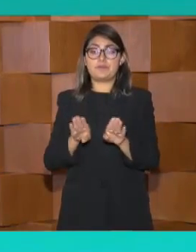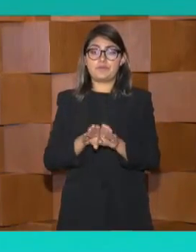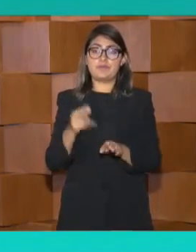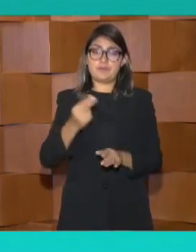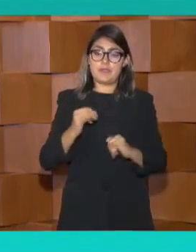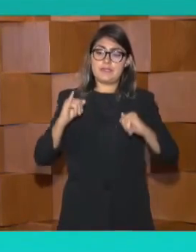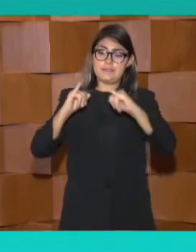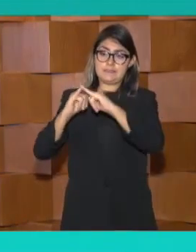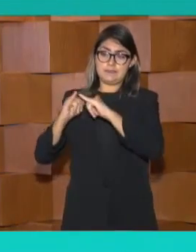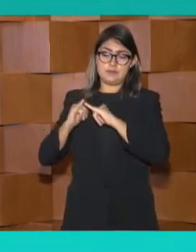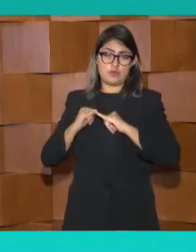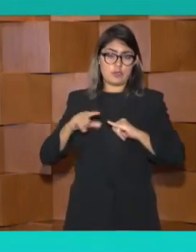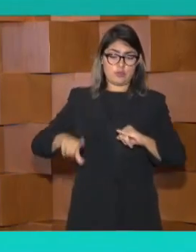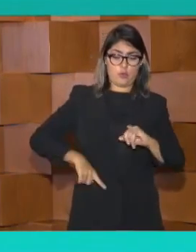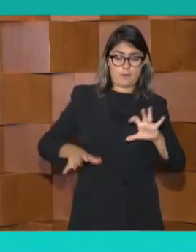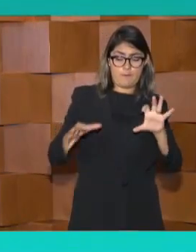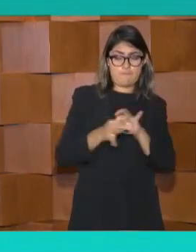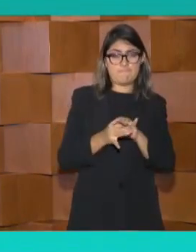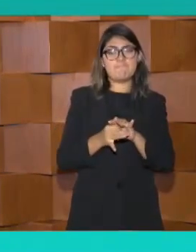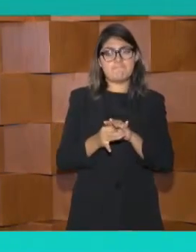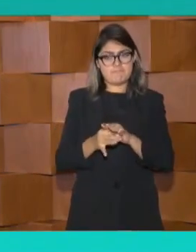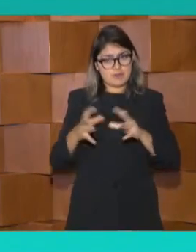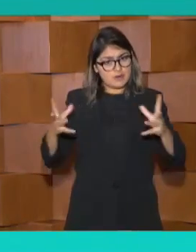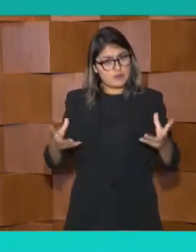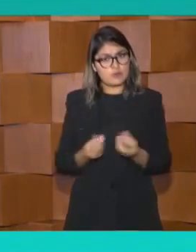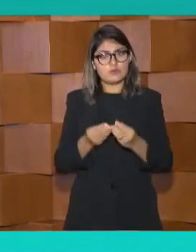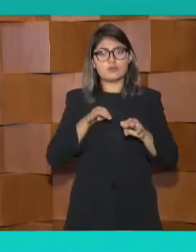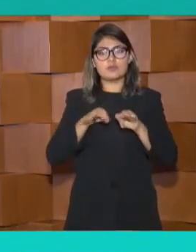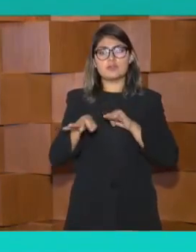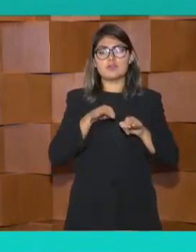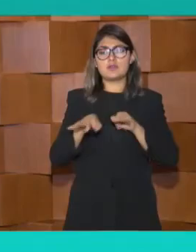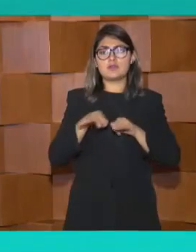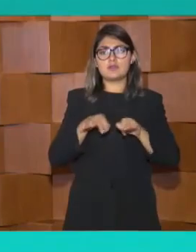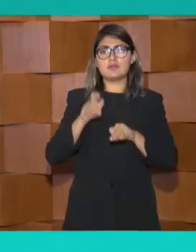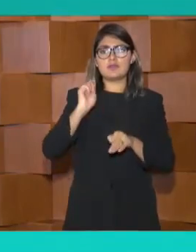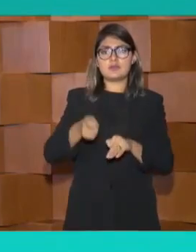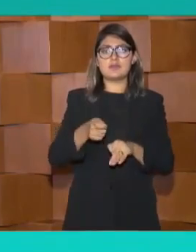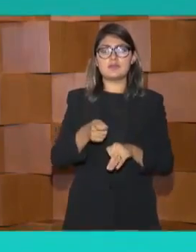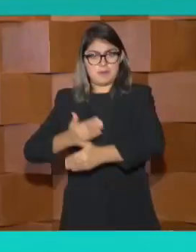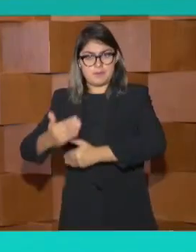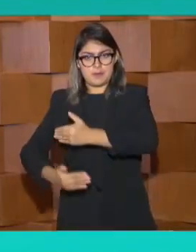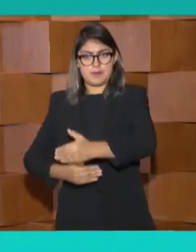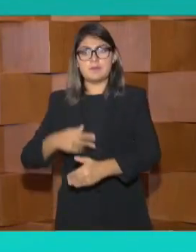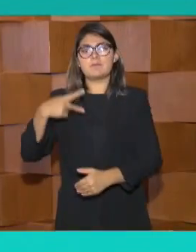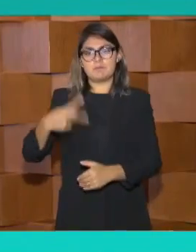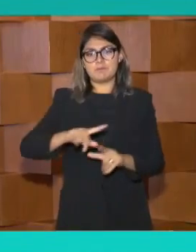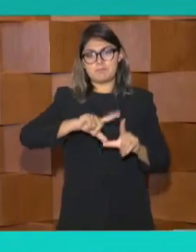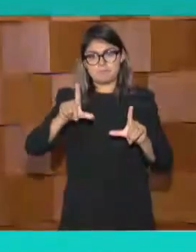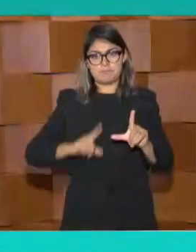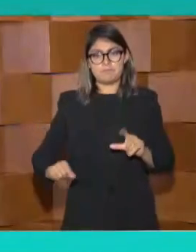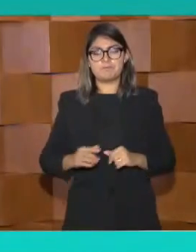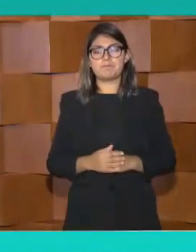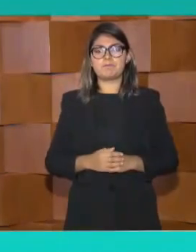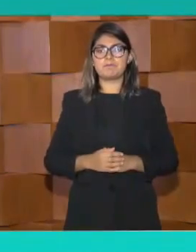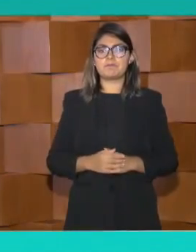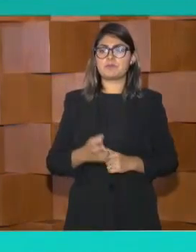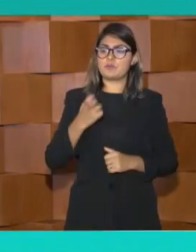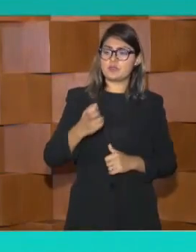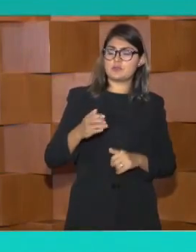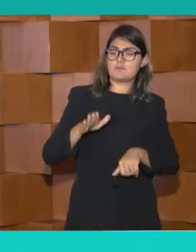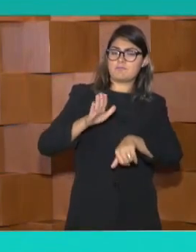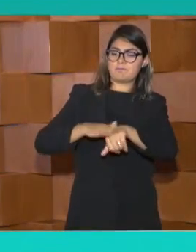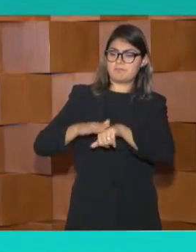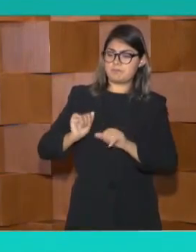las instituciones gubernamentales, a través del pleno ejercicio del derecho de acceso a la información. El tema que hoy nos convoca,